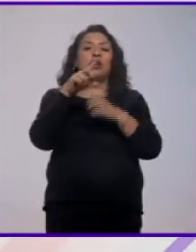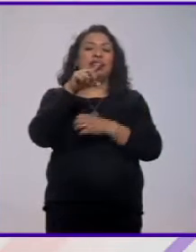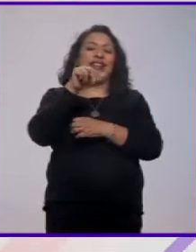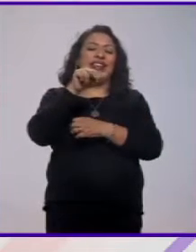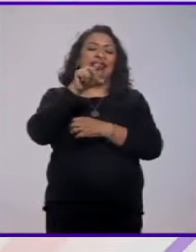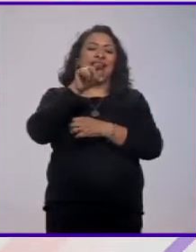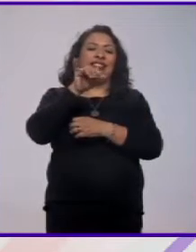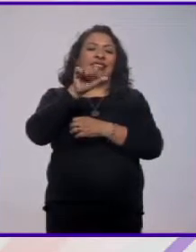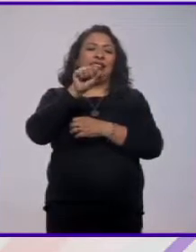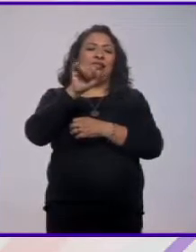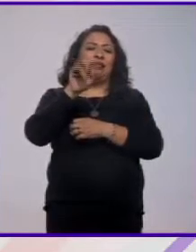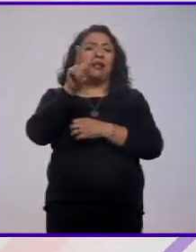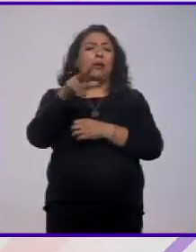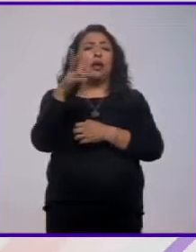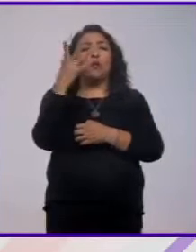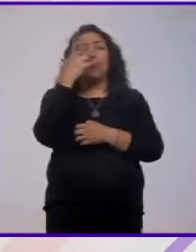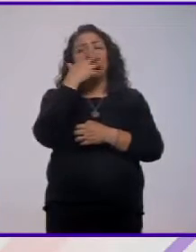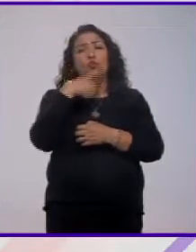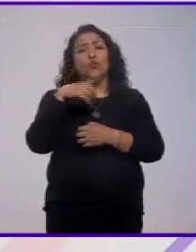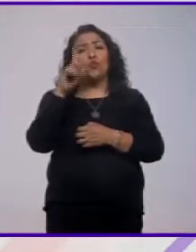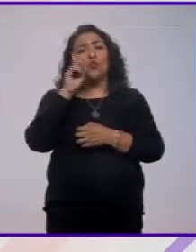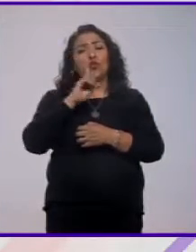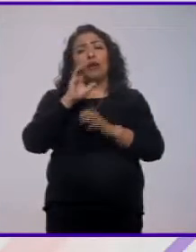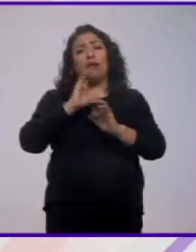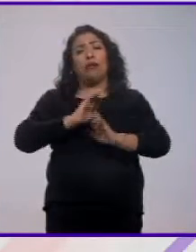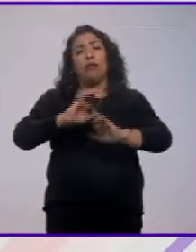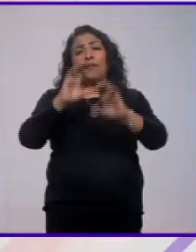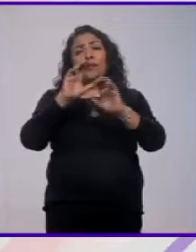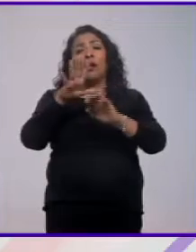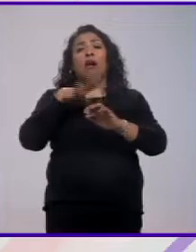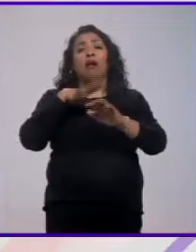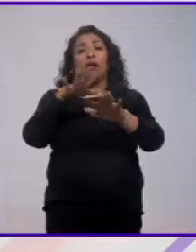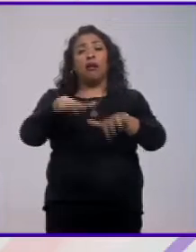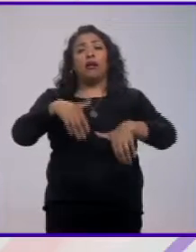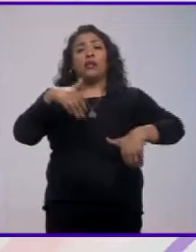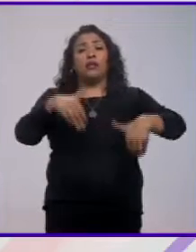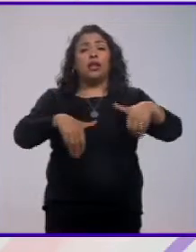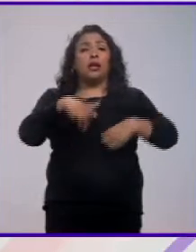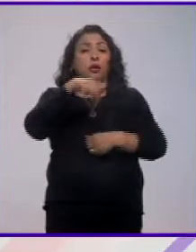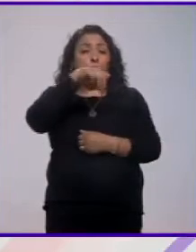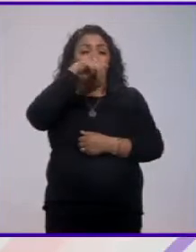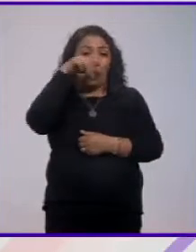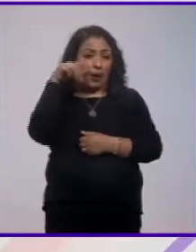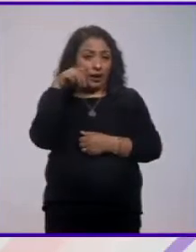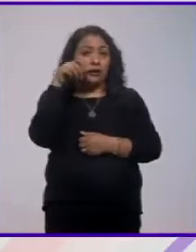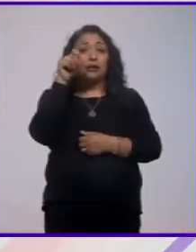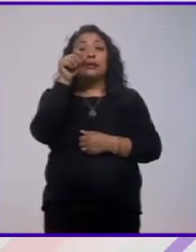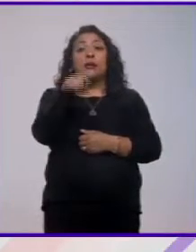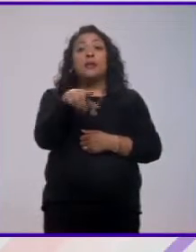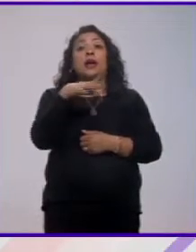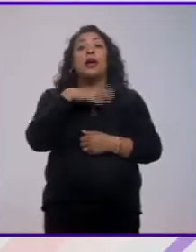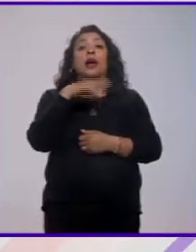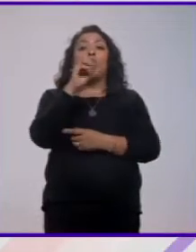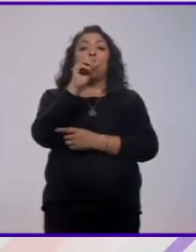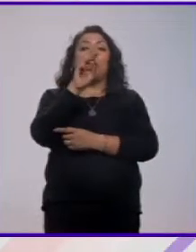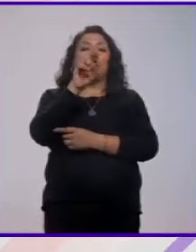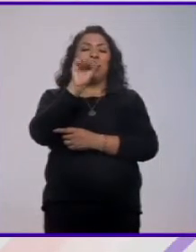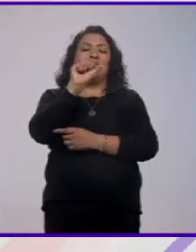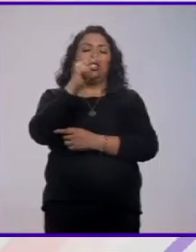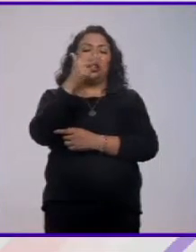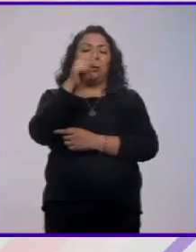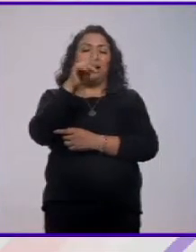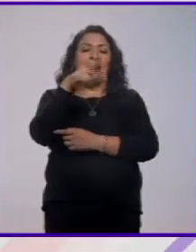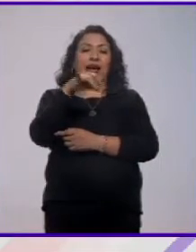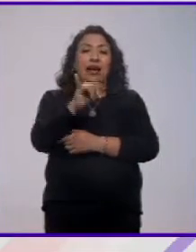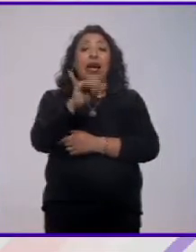esta bella soprano que va a dar un recital en el Teatro Juárez. También tendremos la ópera de Shanghai, que se va